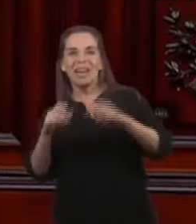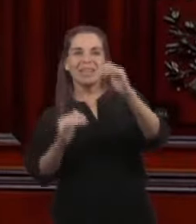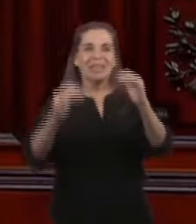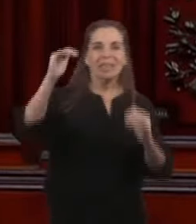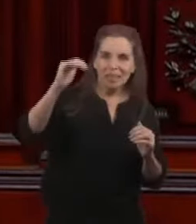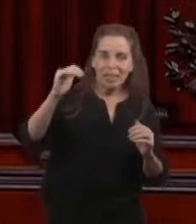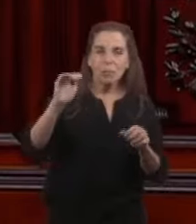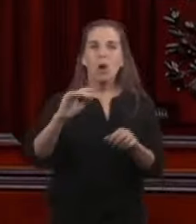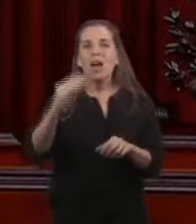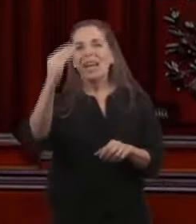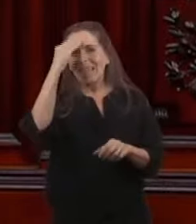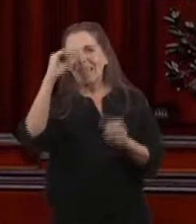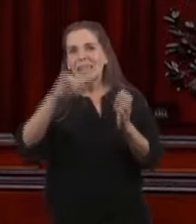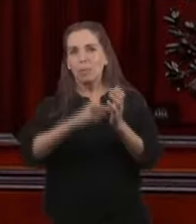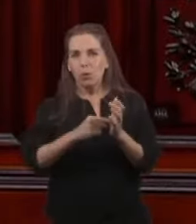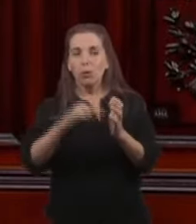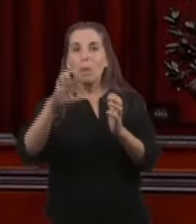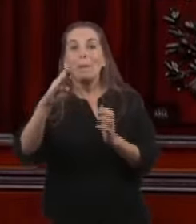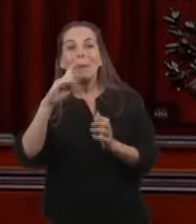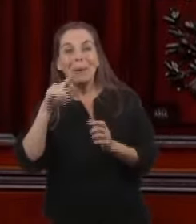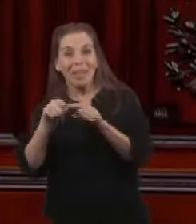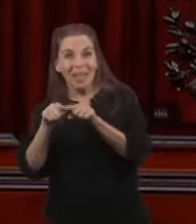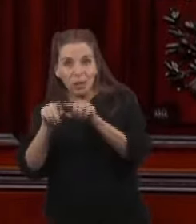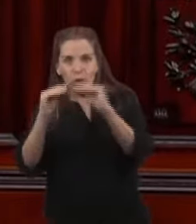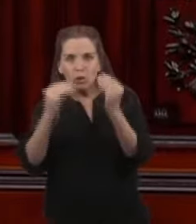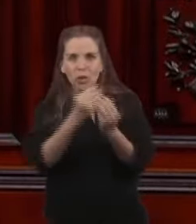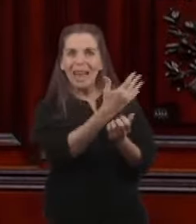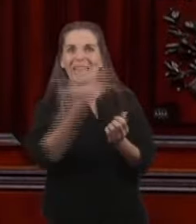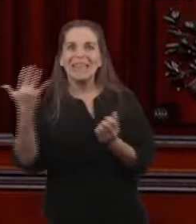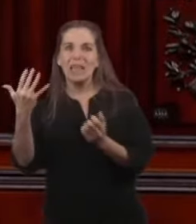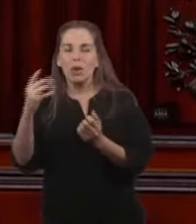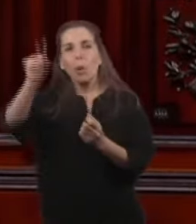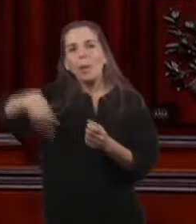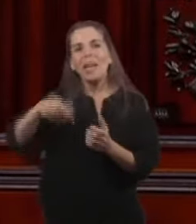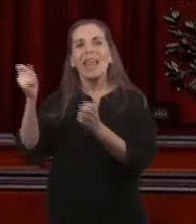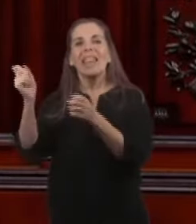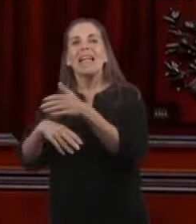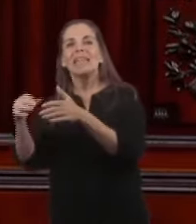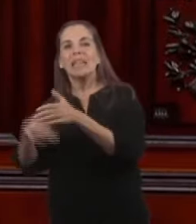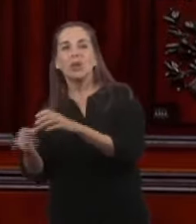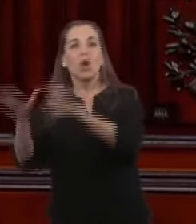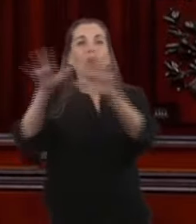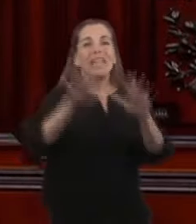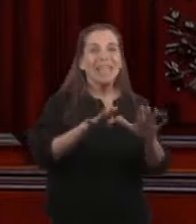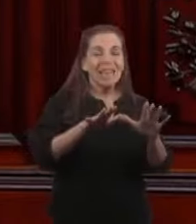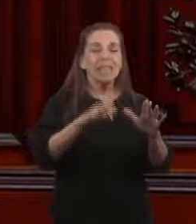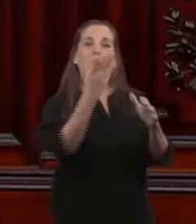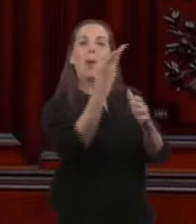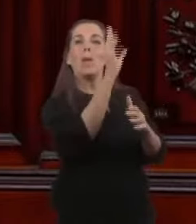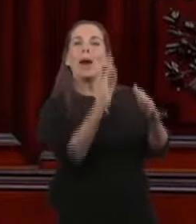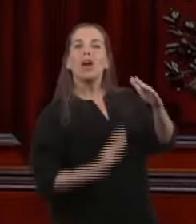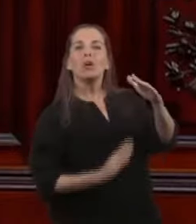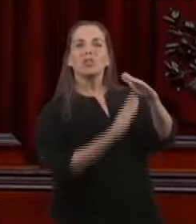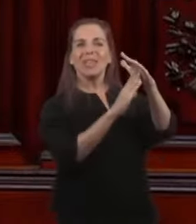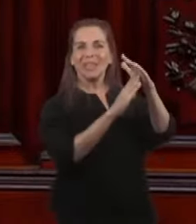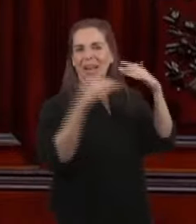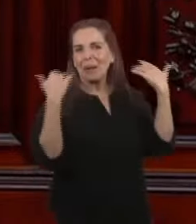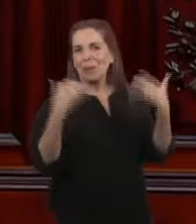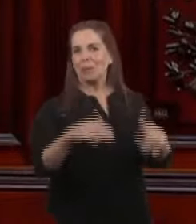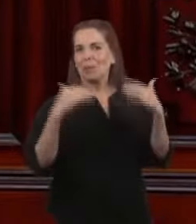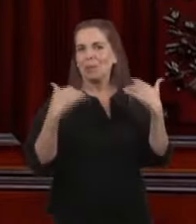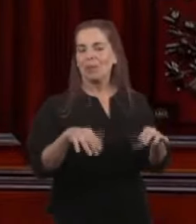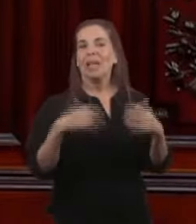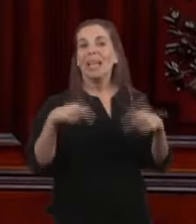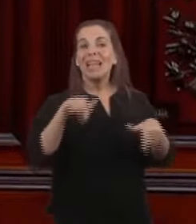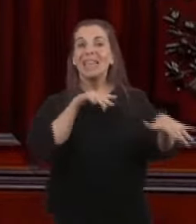pbi de los cuales cinco puntos pertenecían al tesoro y 10 al Banco Central más que en cualquiera de estas